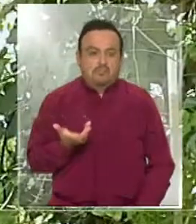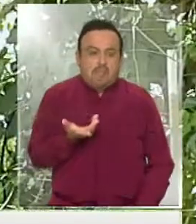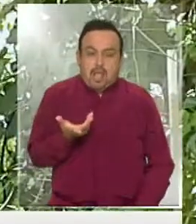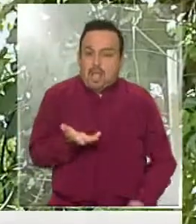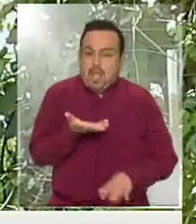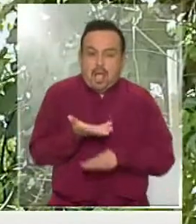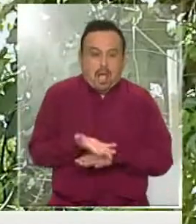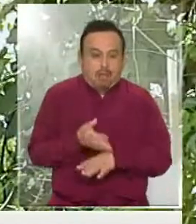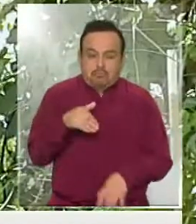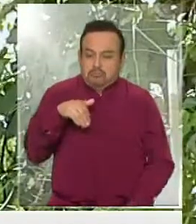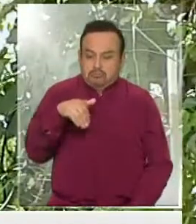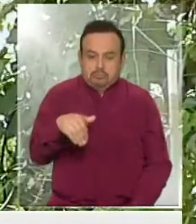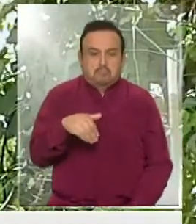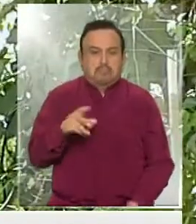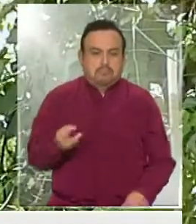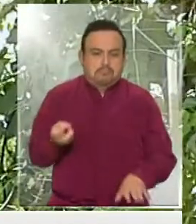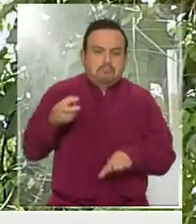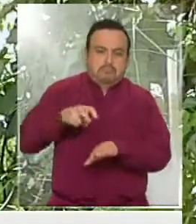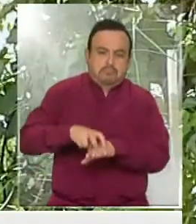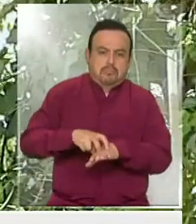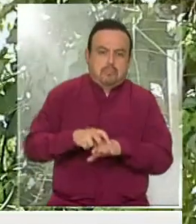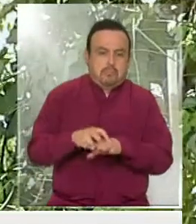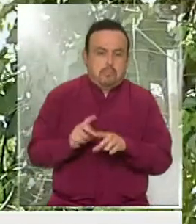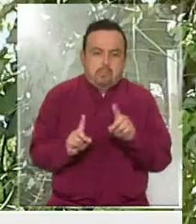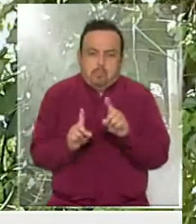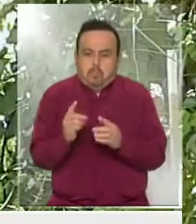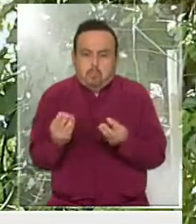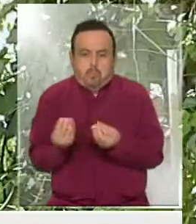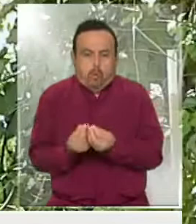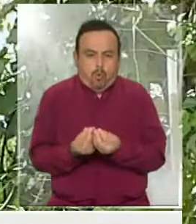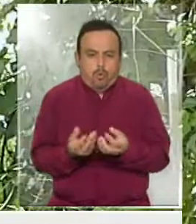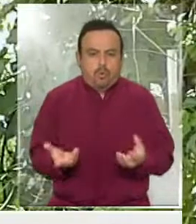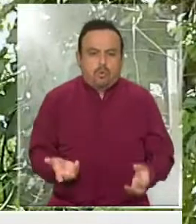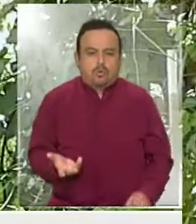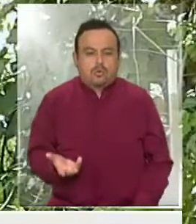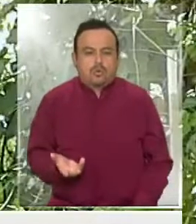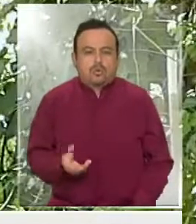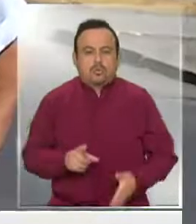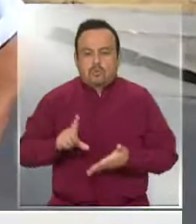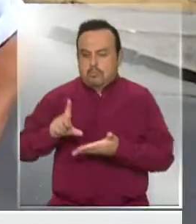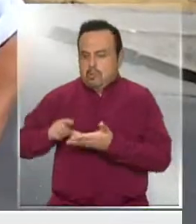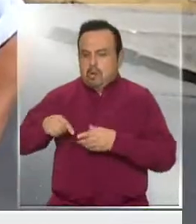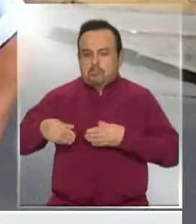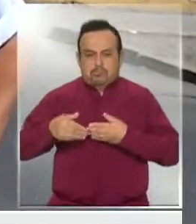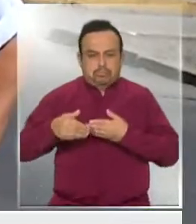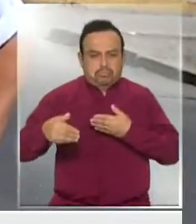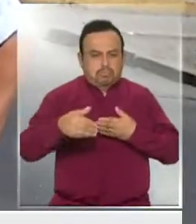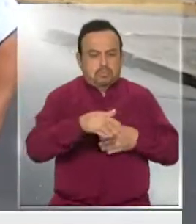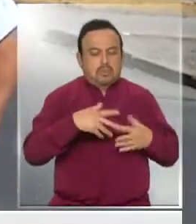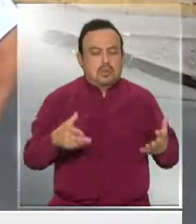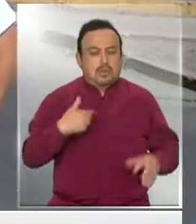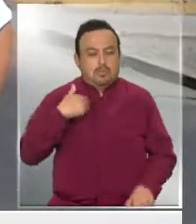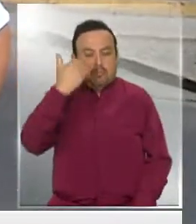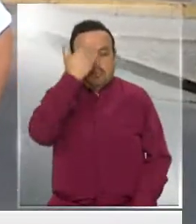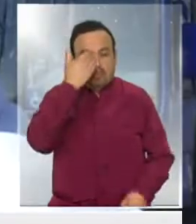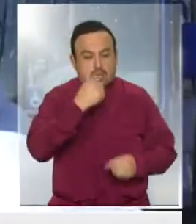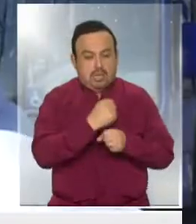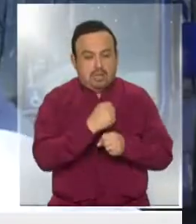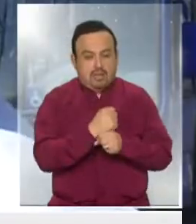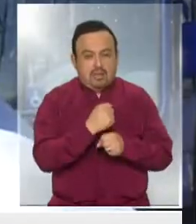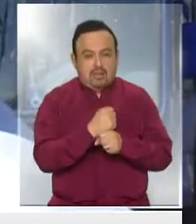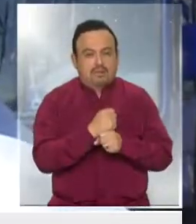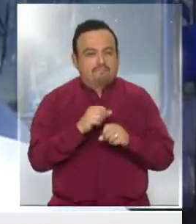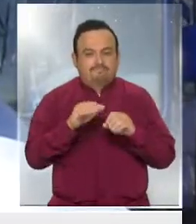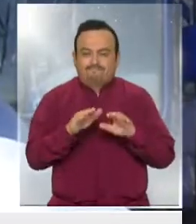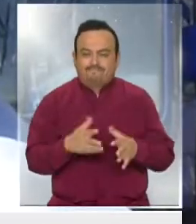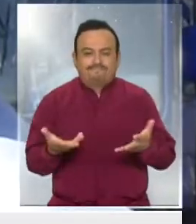hay capacidad en el sistema para viajar con espacio suficiente. Pero la preocupación para estos trabajadores sigue